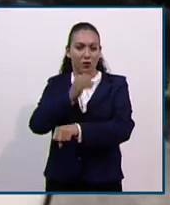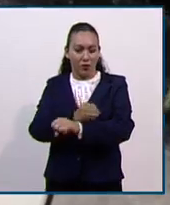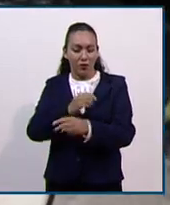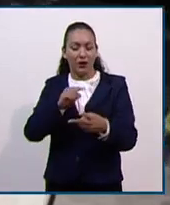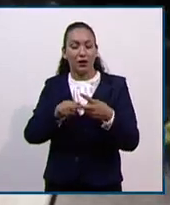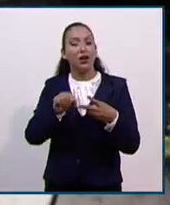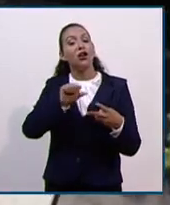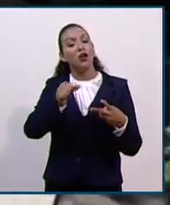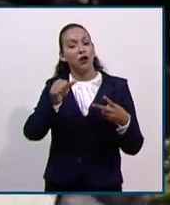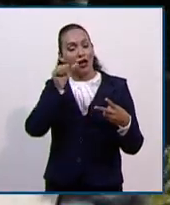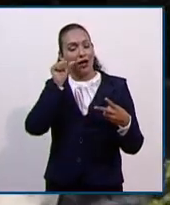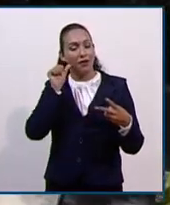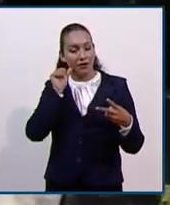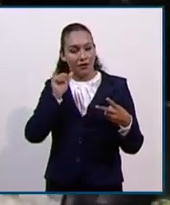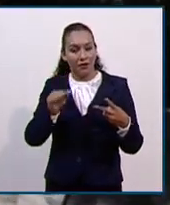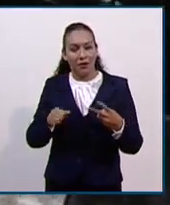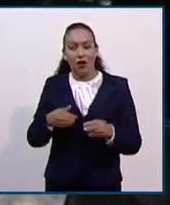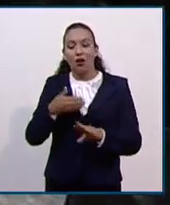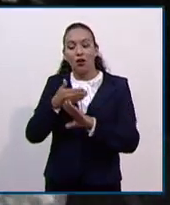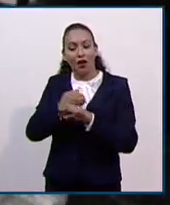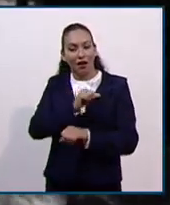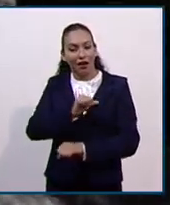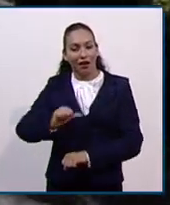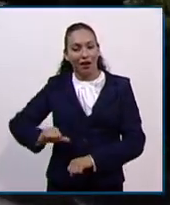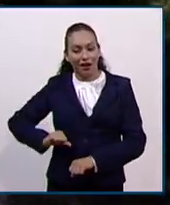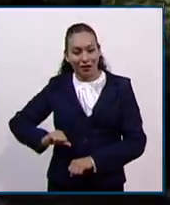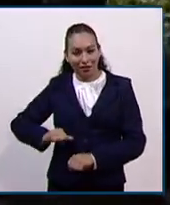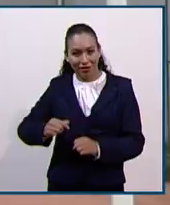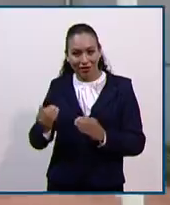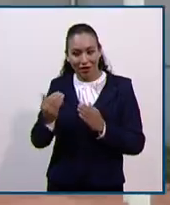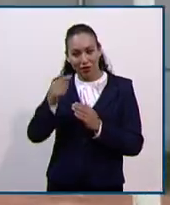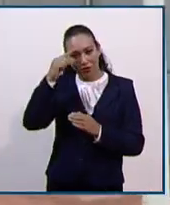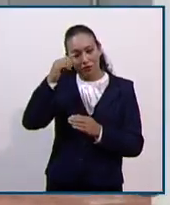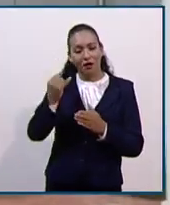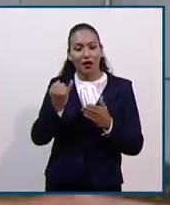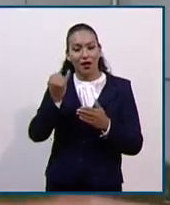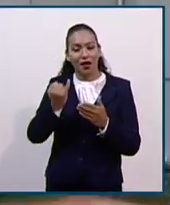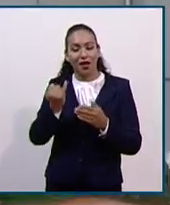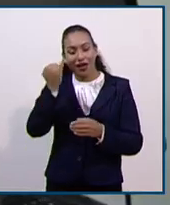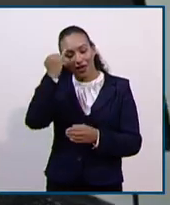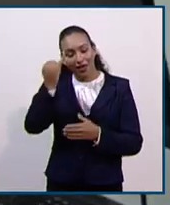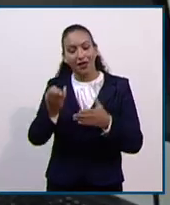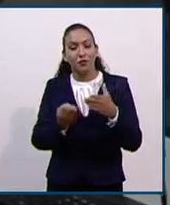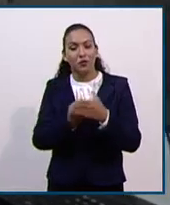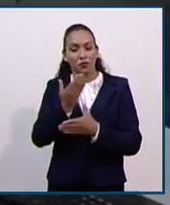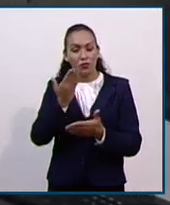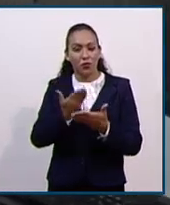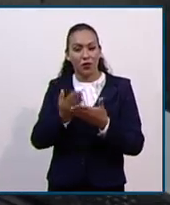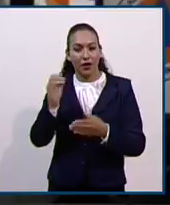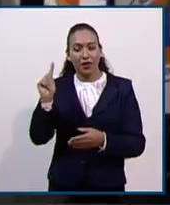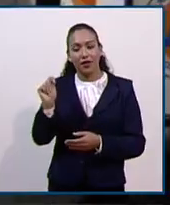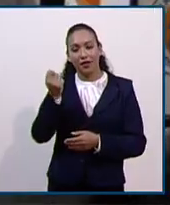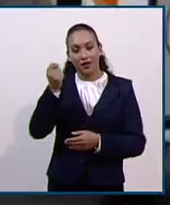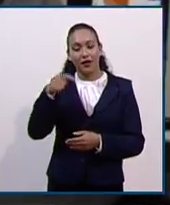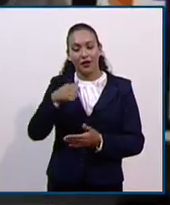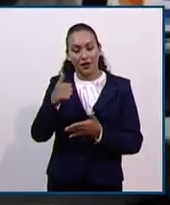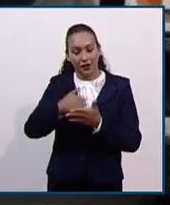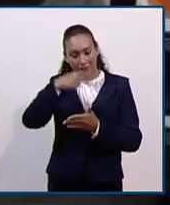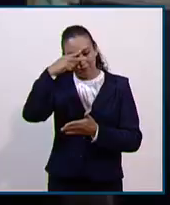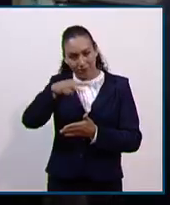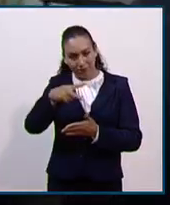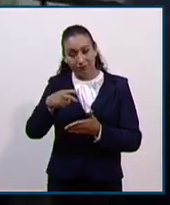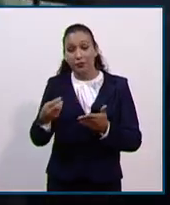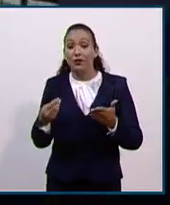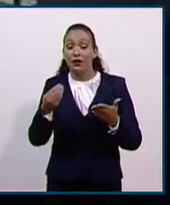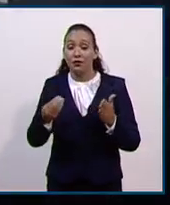Benito Juárez contra artículos de la Ley de Operación e Innovación Digital para la Ciudad de México, del acuerdo por el que se emite la